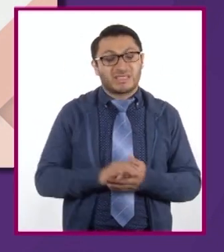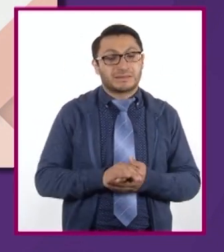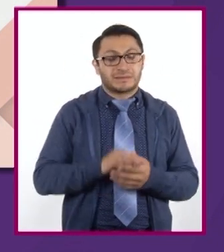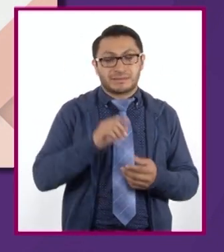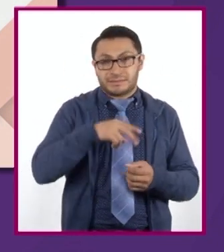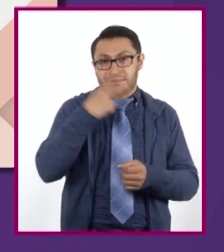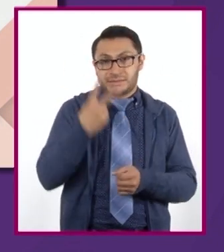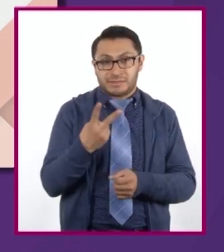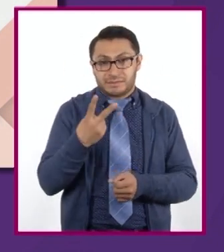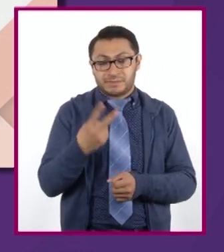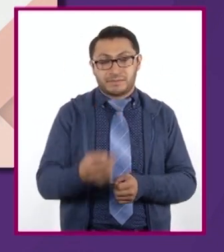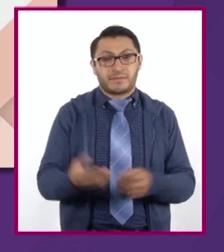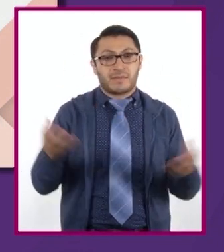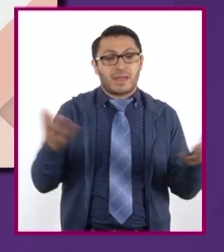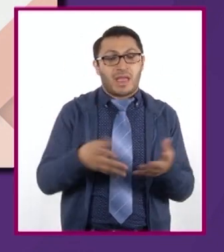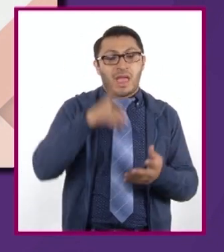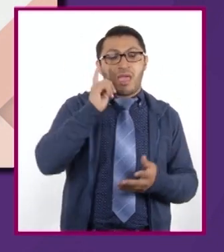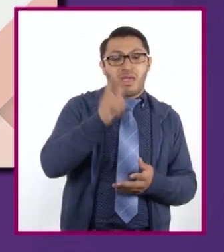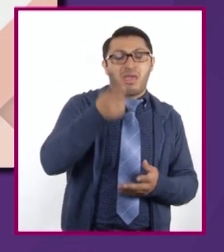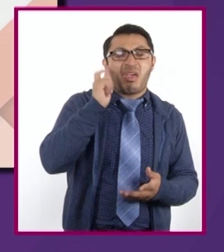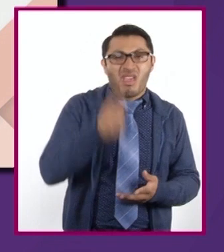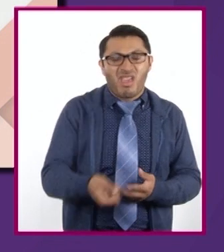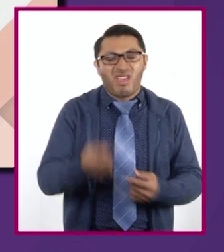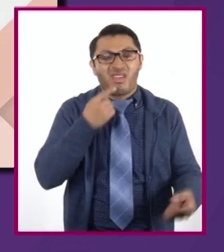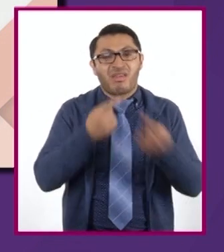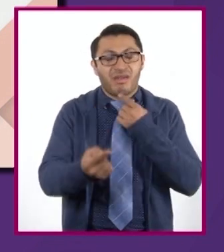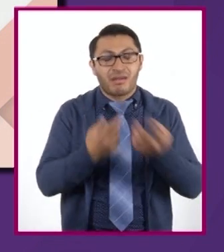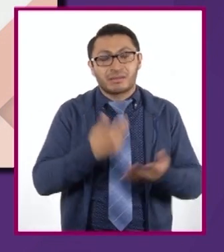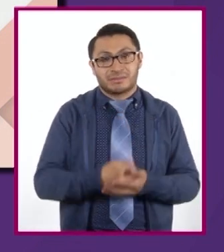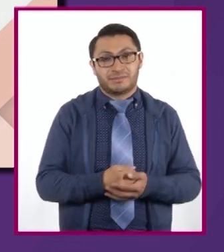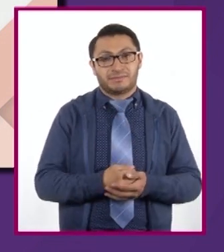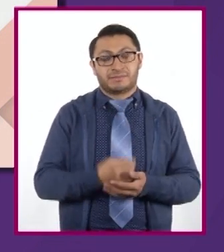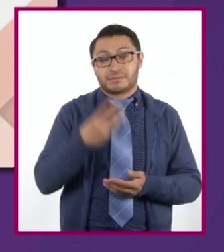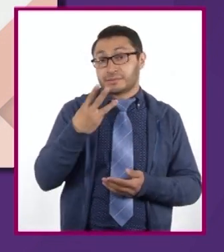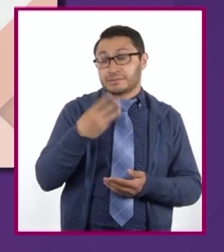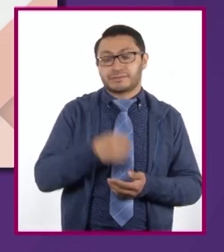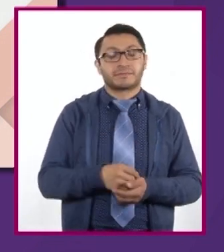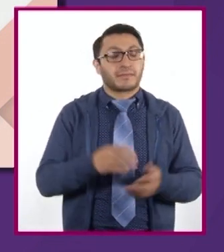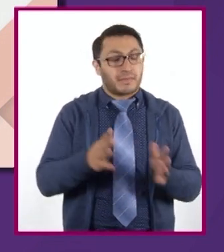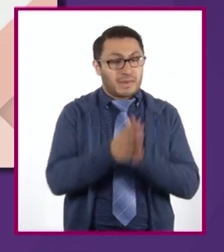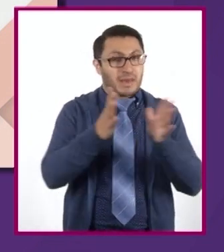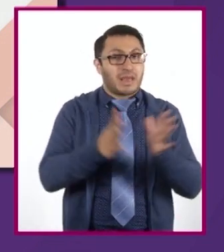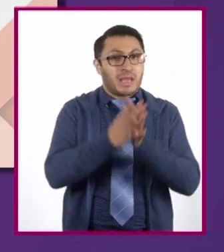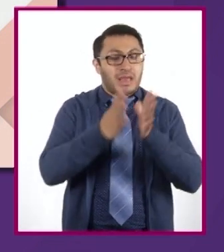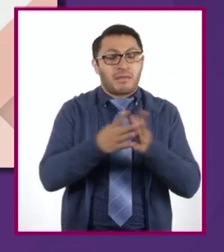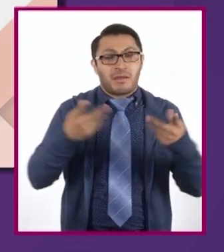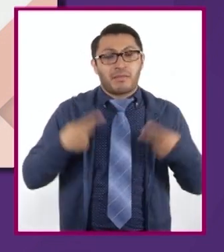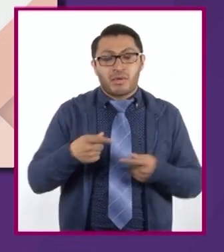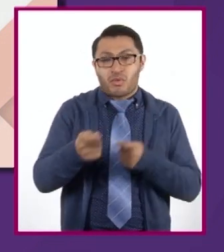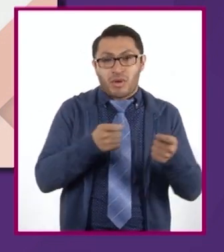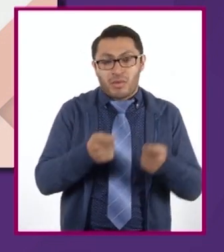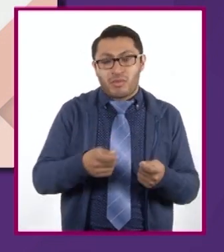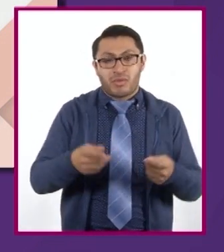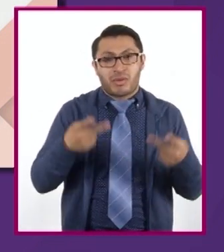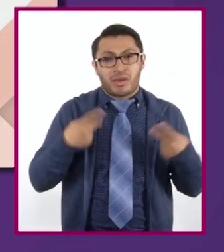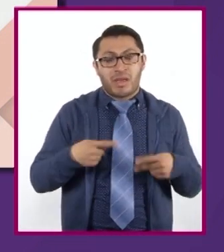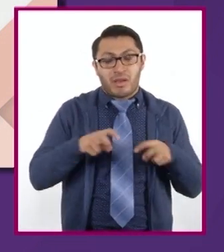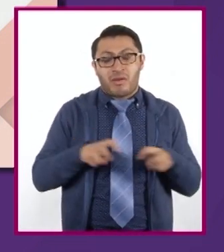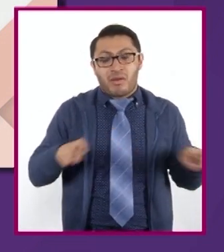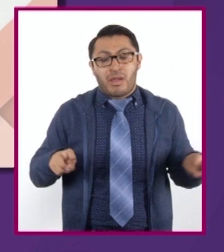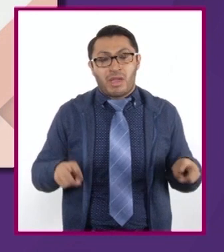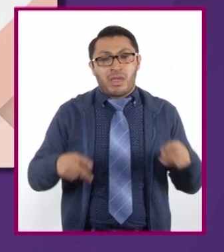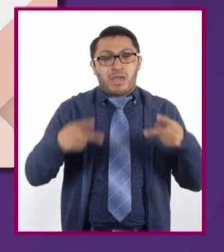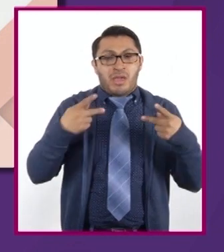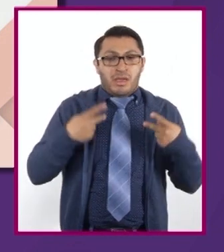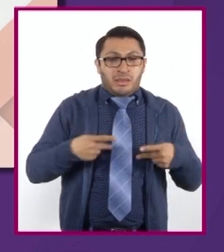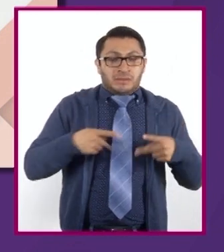2. Crear el significado de panel de discusión. 3. Participan un moderador, panelistas y el